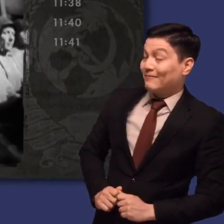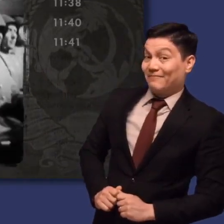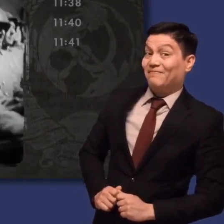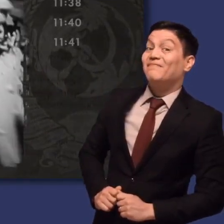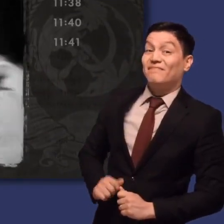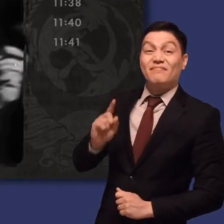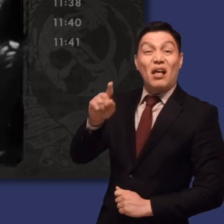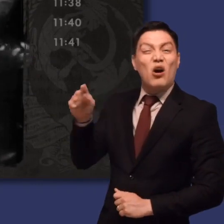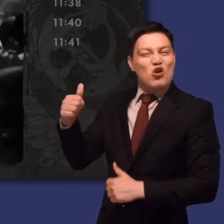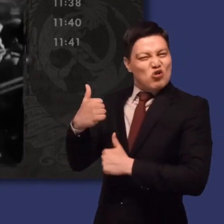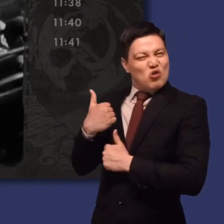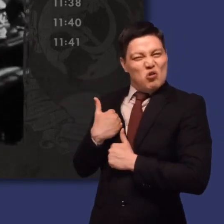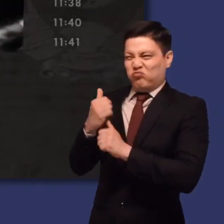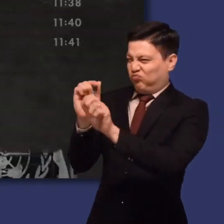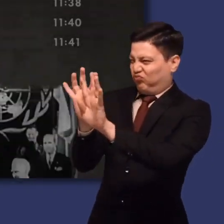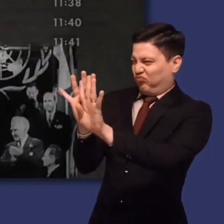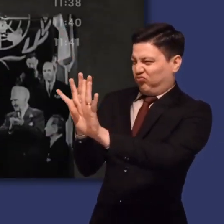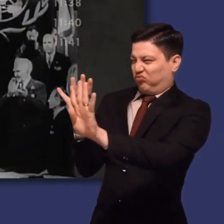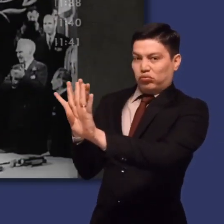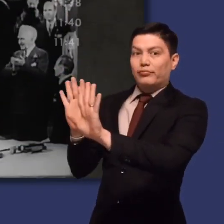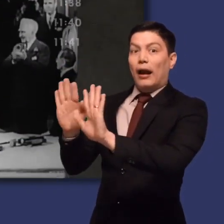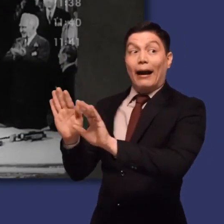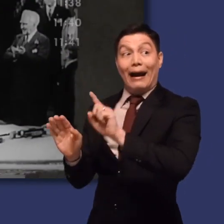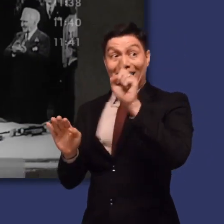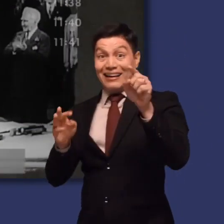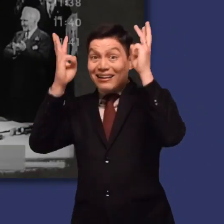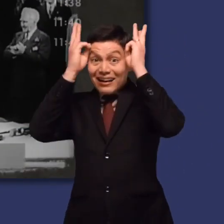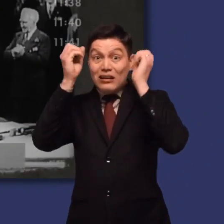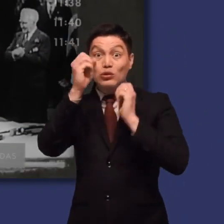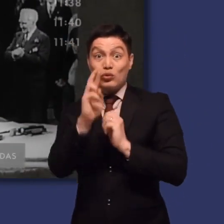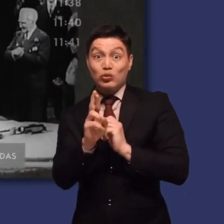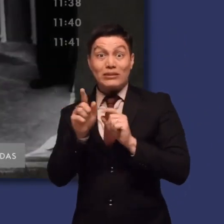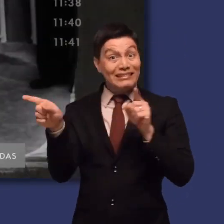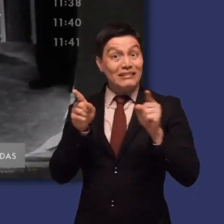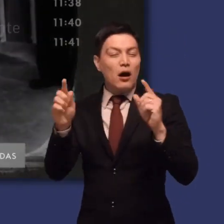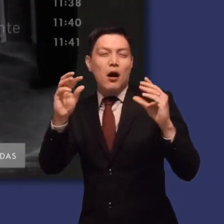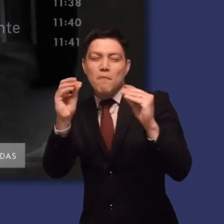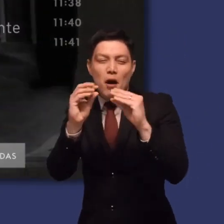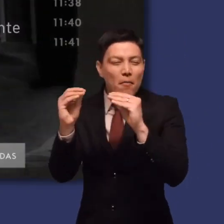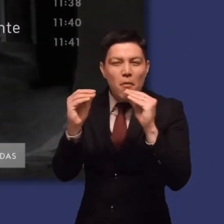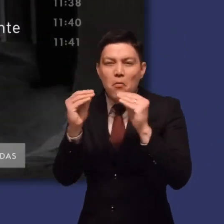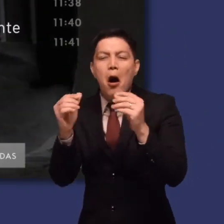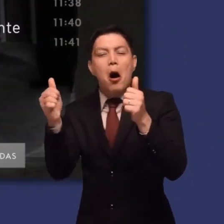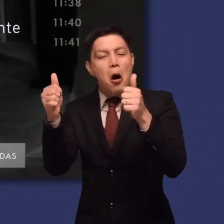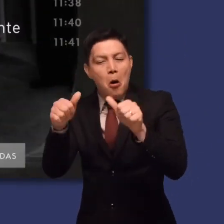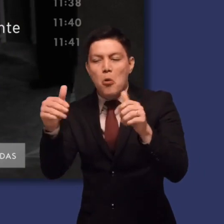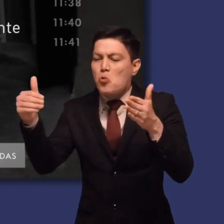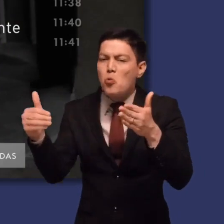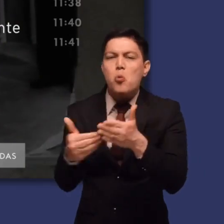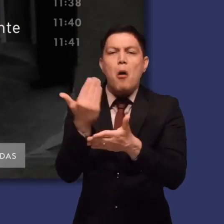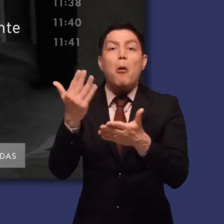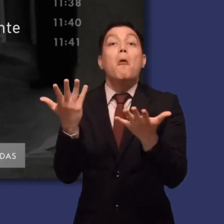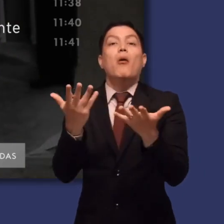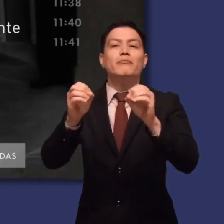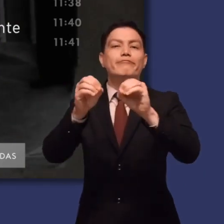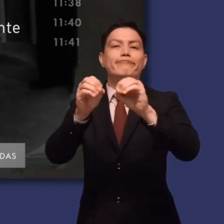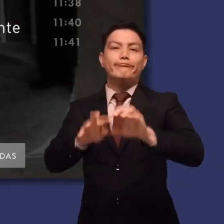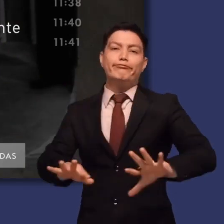norte. Este rey colaboró con el rey del sur para crear la cosa repugnante y devastadora,